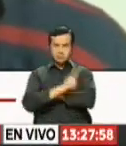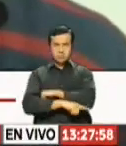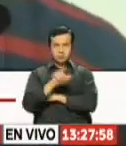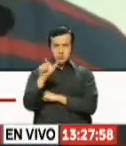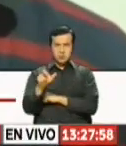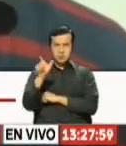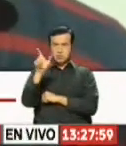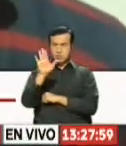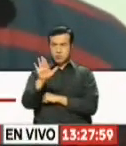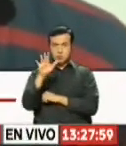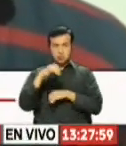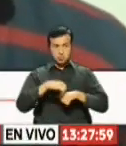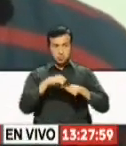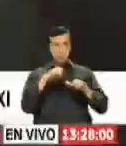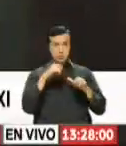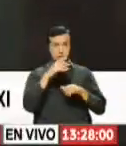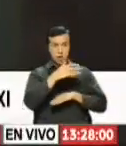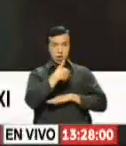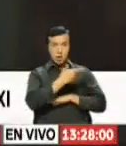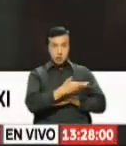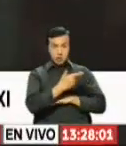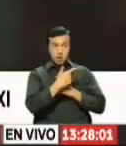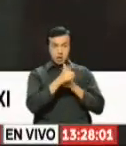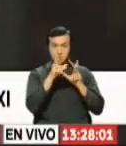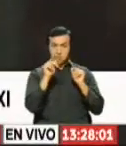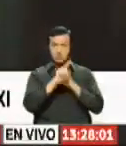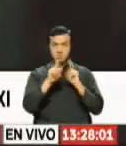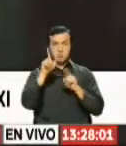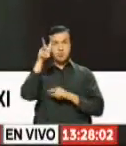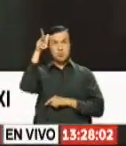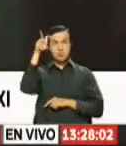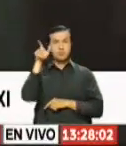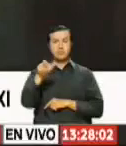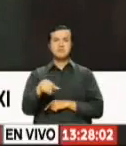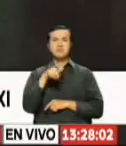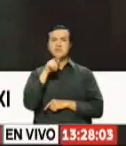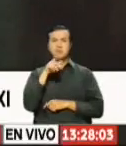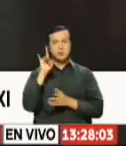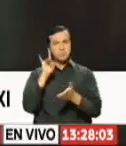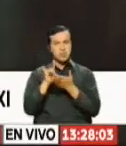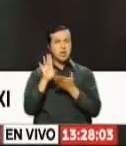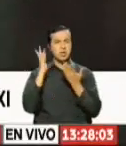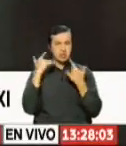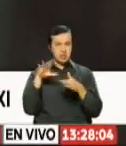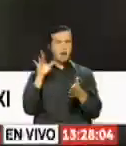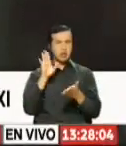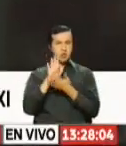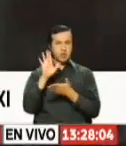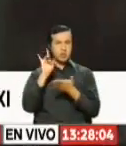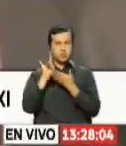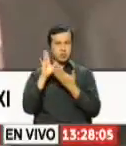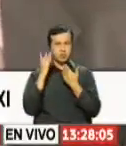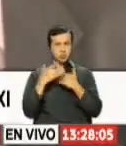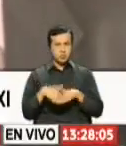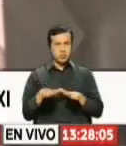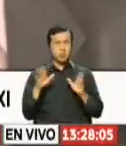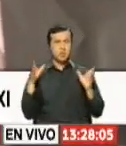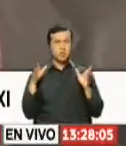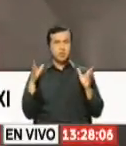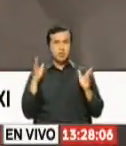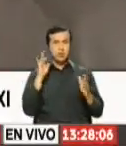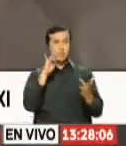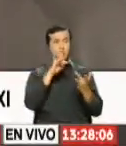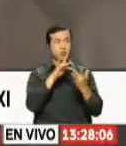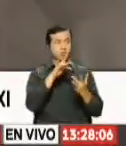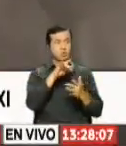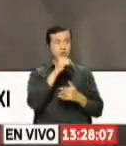porque personas así no pueden estar en la calle. El docente acusado en este hecho fue destituido del centro educativo. Que no tenga contacto